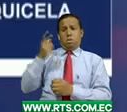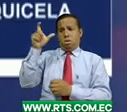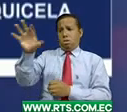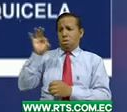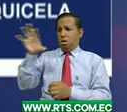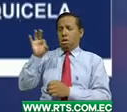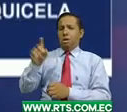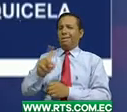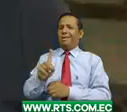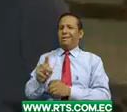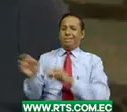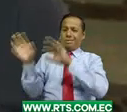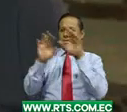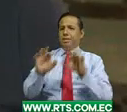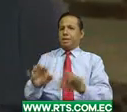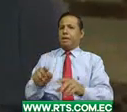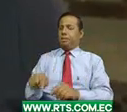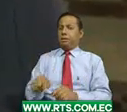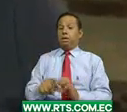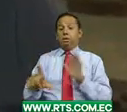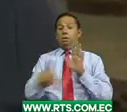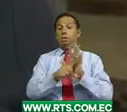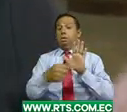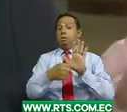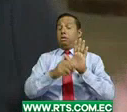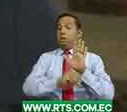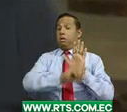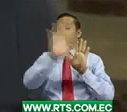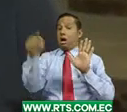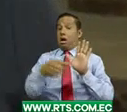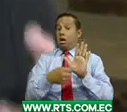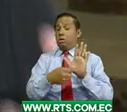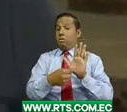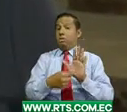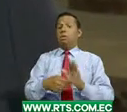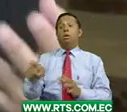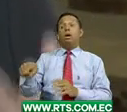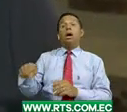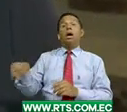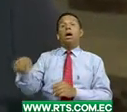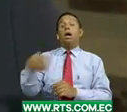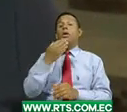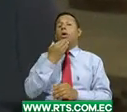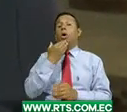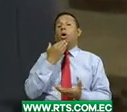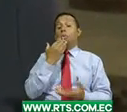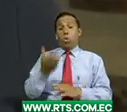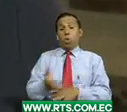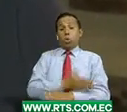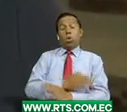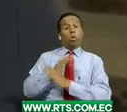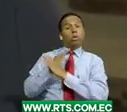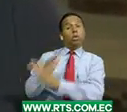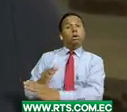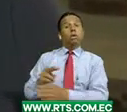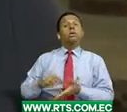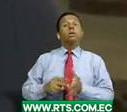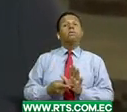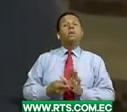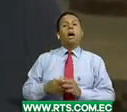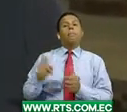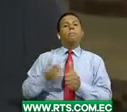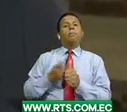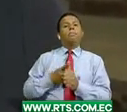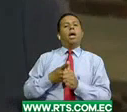Marco Rodríguez. La ley es clarísima, la competencia queda suspendida mientras están pendientes recursos. ¿Cómo es posible que